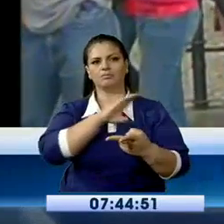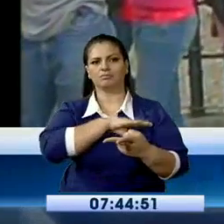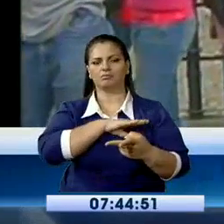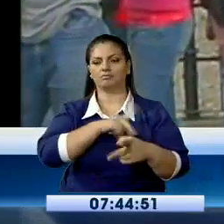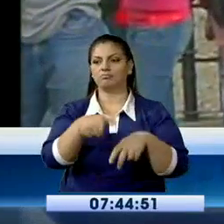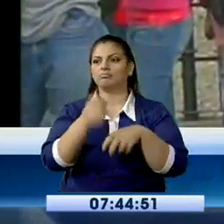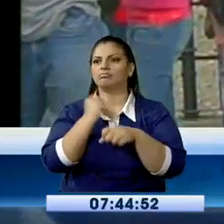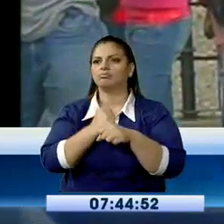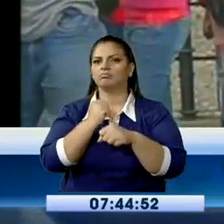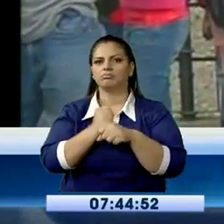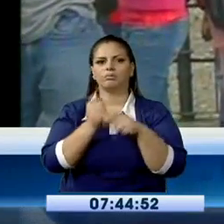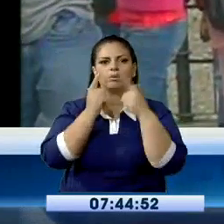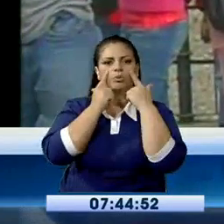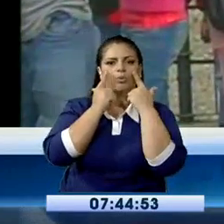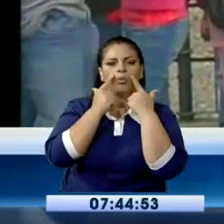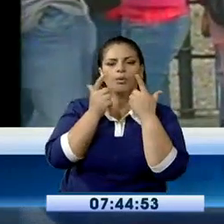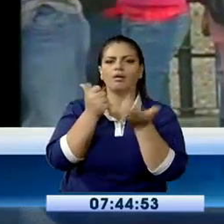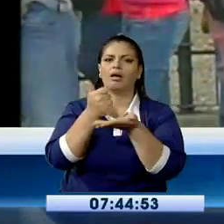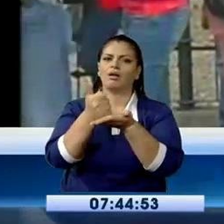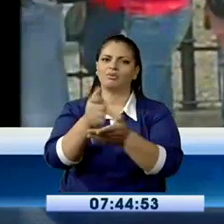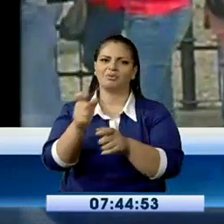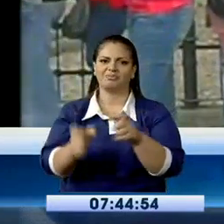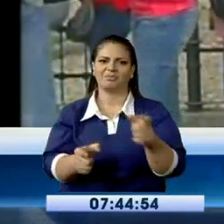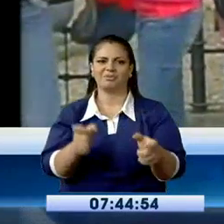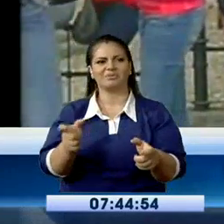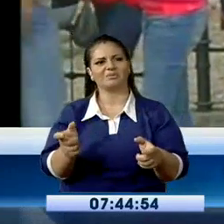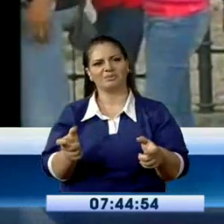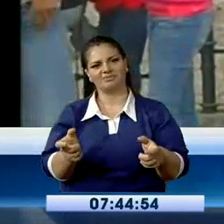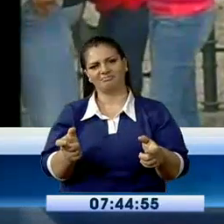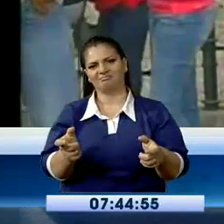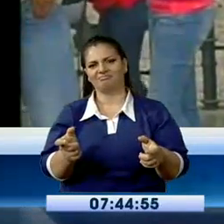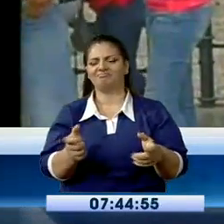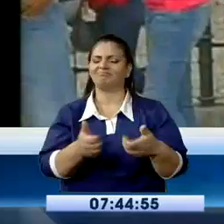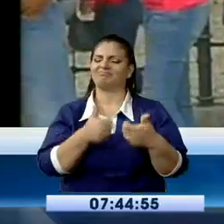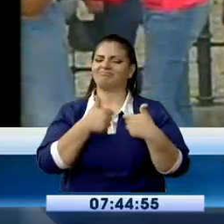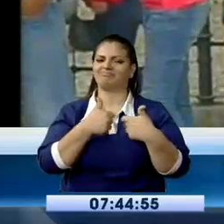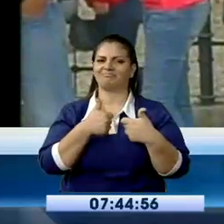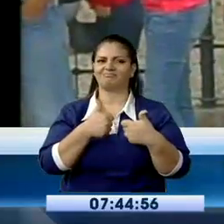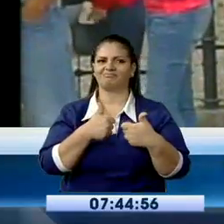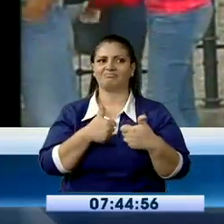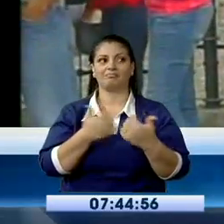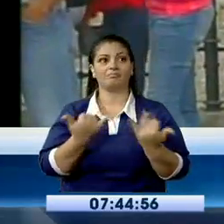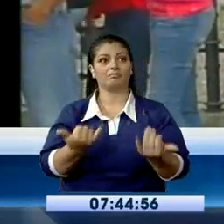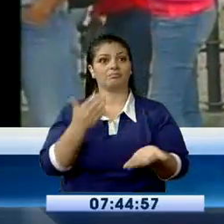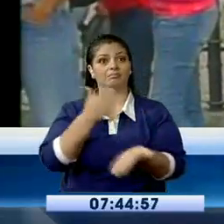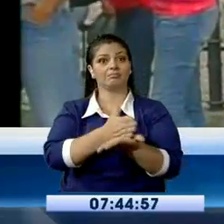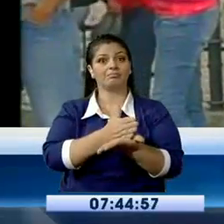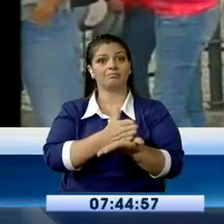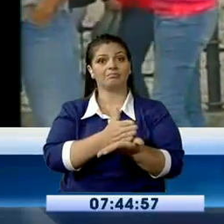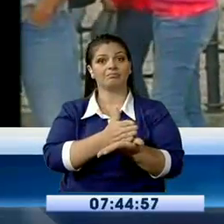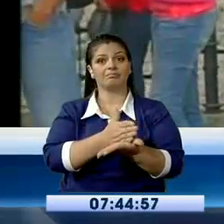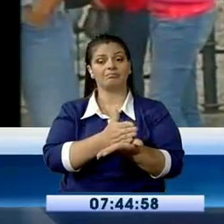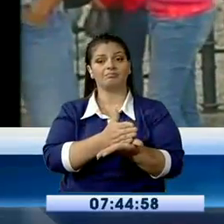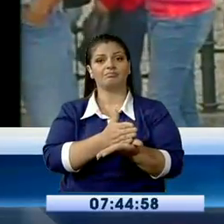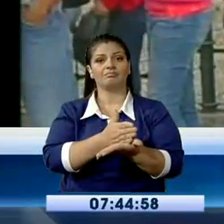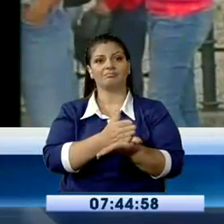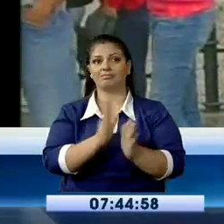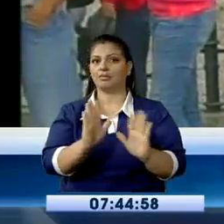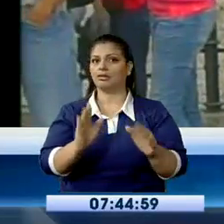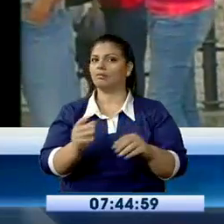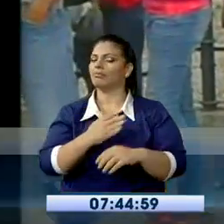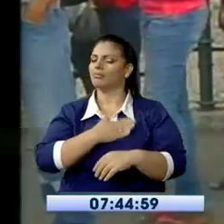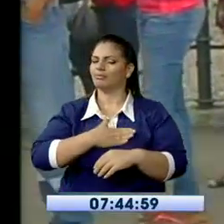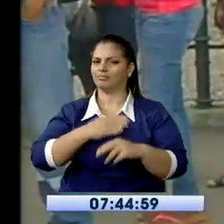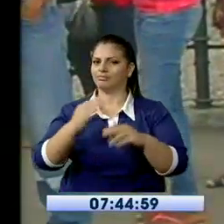en beneficio a la ciudadanía. Bueno, en este momento vamos a un pequeño corte comercial. No cambie de canal,